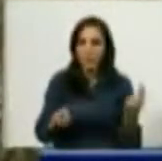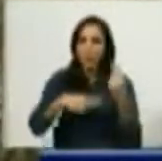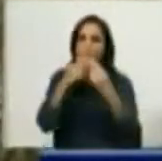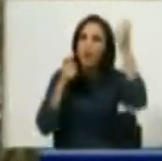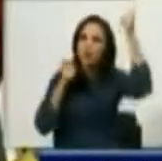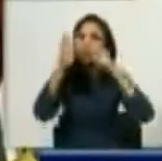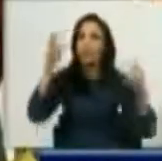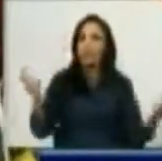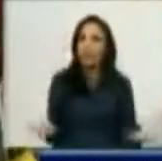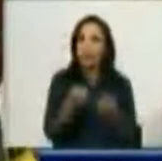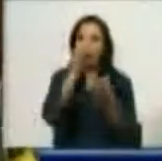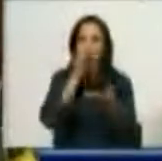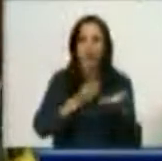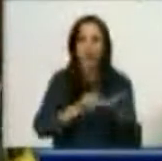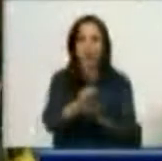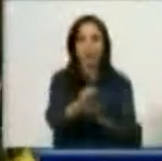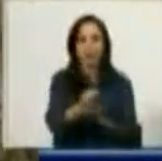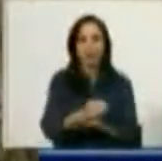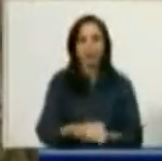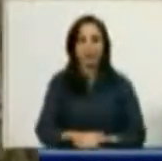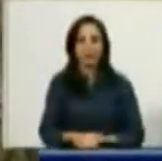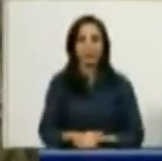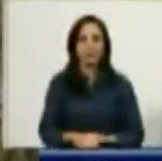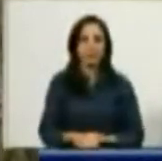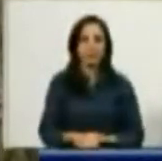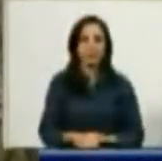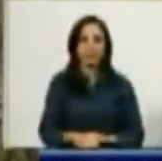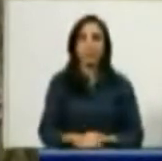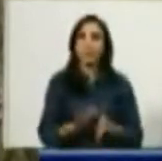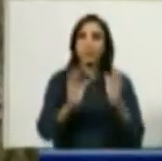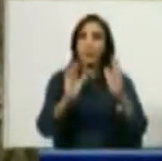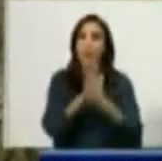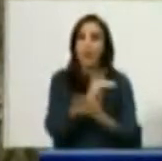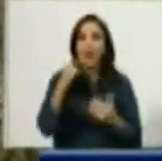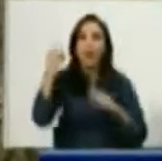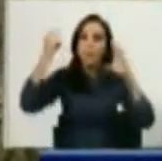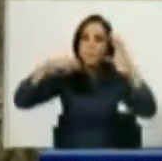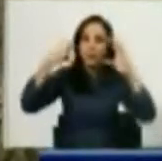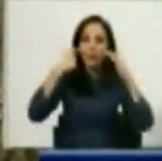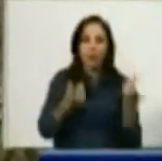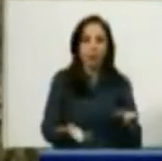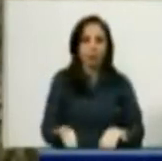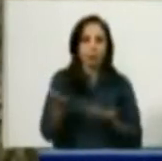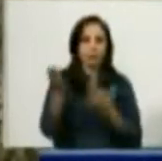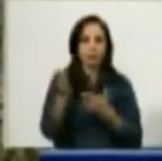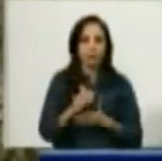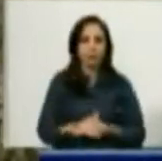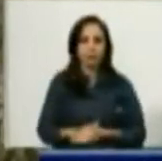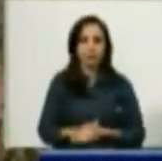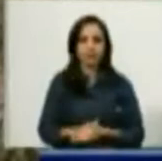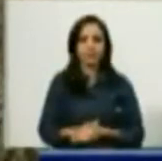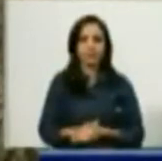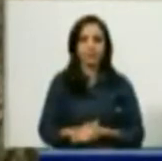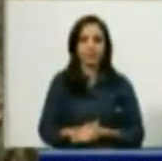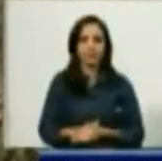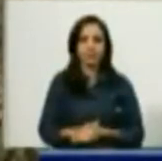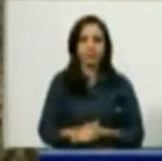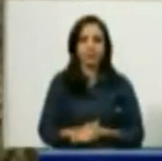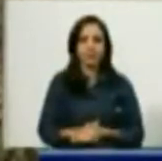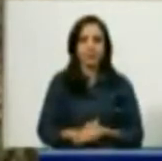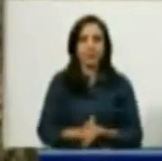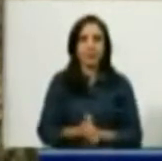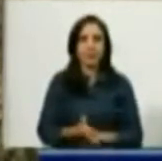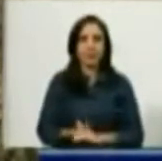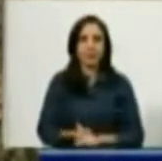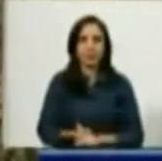chavismo es así vamos a pasar una clasecita que nos da el comandante Fidel yo dije que me iba a hacer pago en este programa